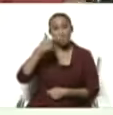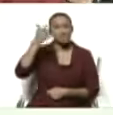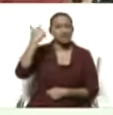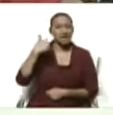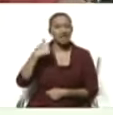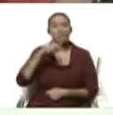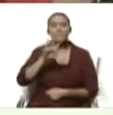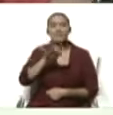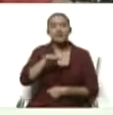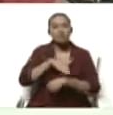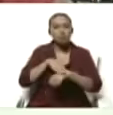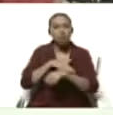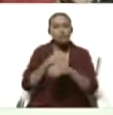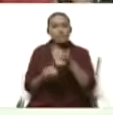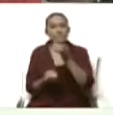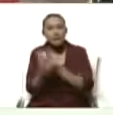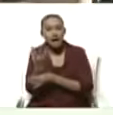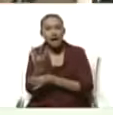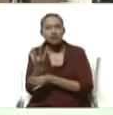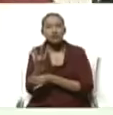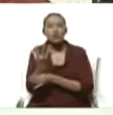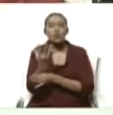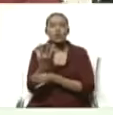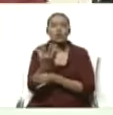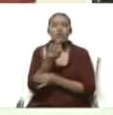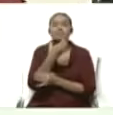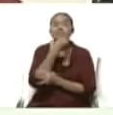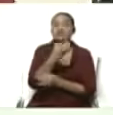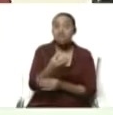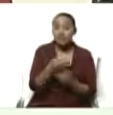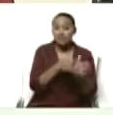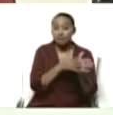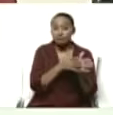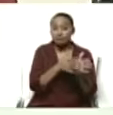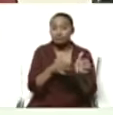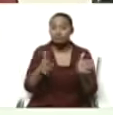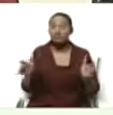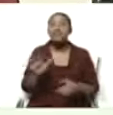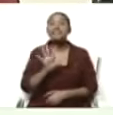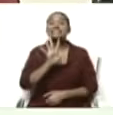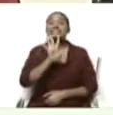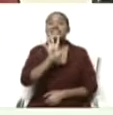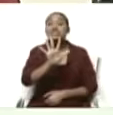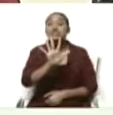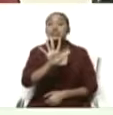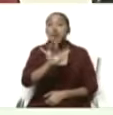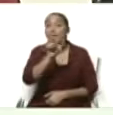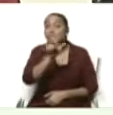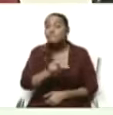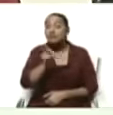no entre mayo entre mayo del año pasado y diciembre fueron detectados al menos cinco